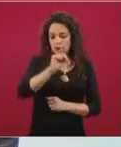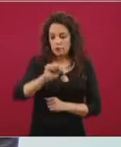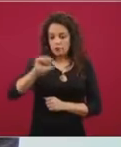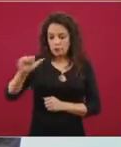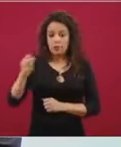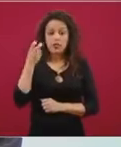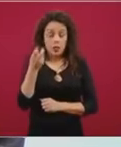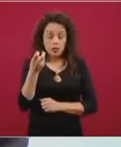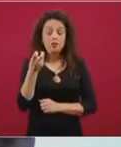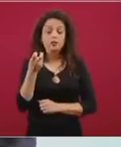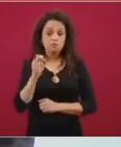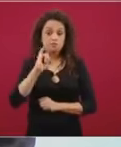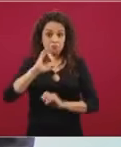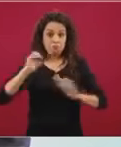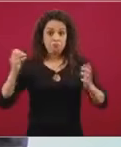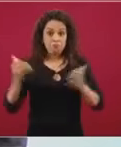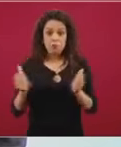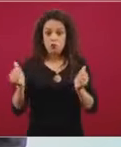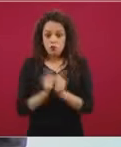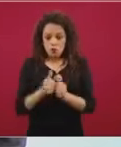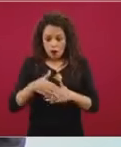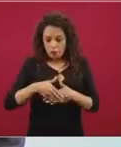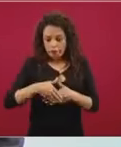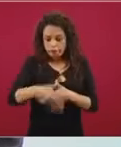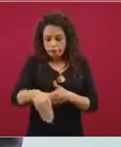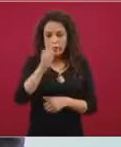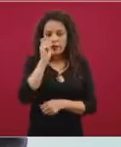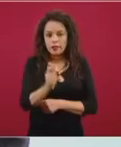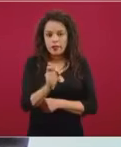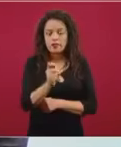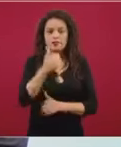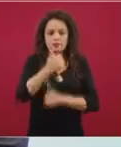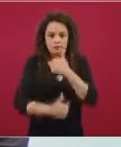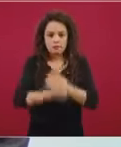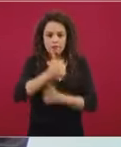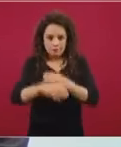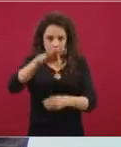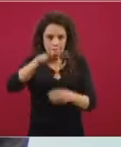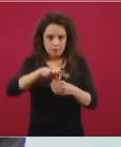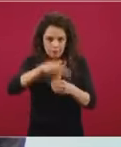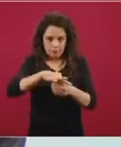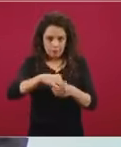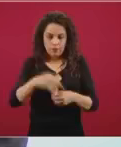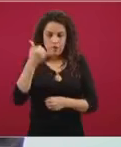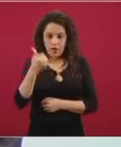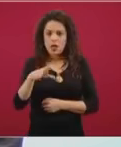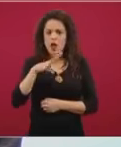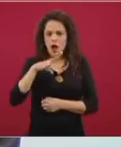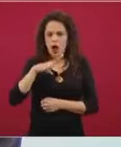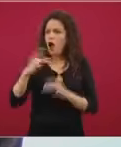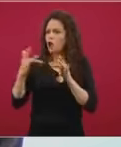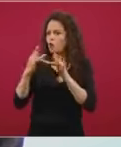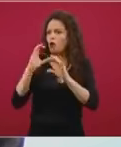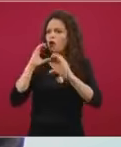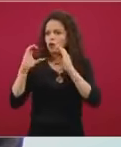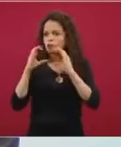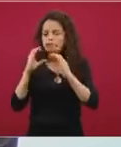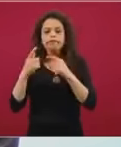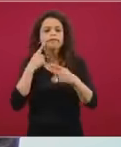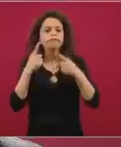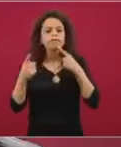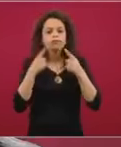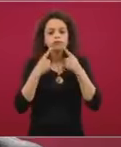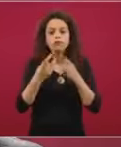en práctica durante todo el proceso electoral y además hubo, insisto, esta comunicación que nos permitió ir acompañando